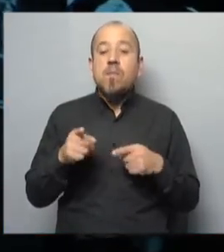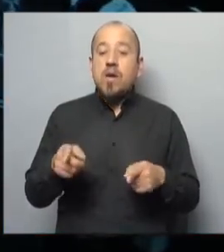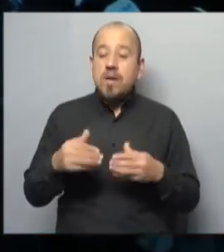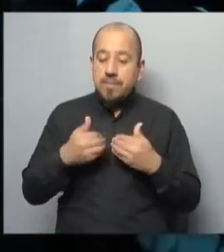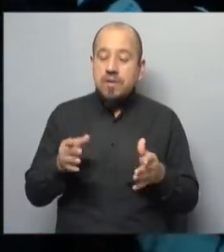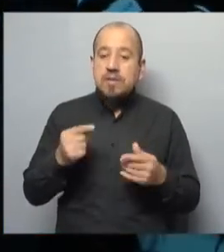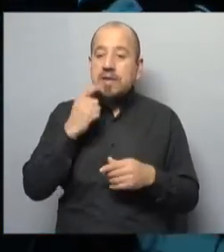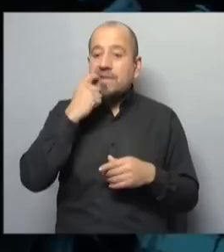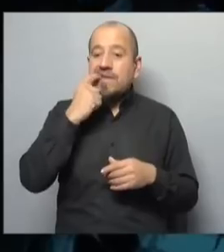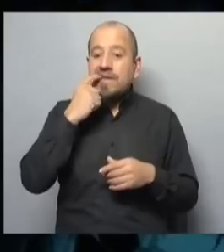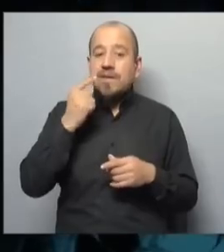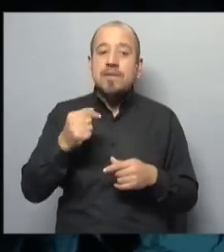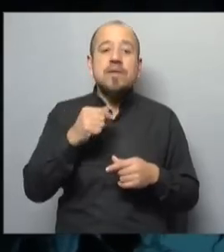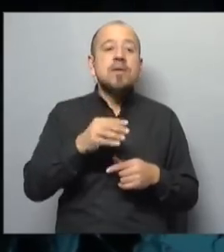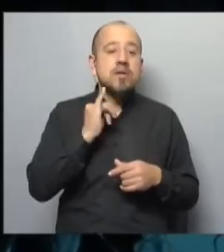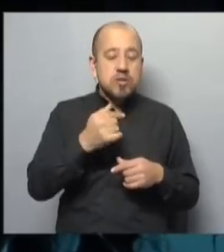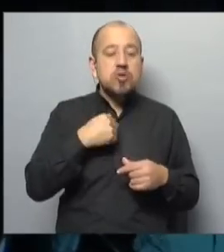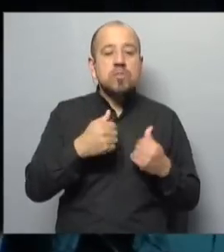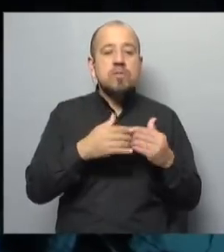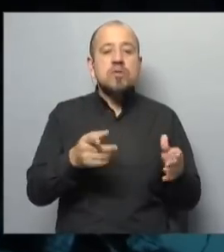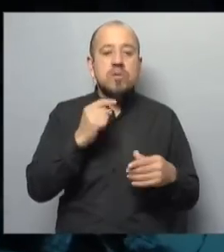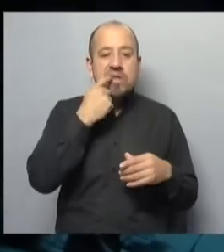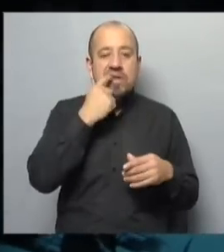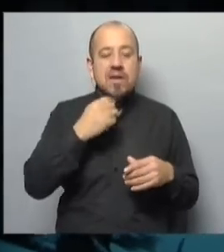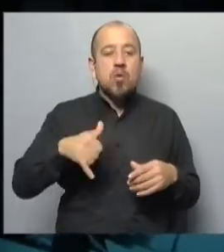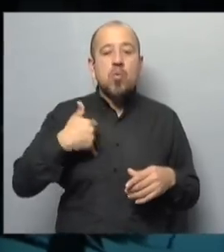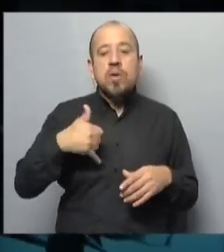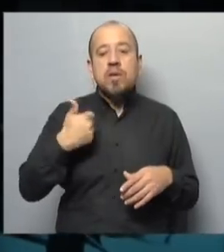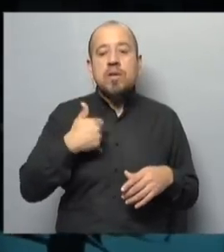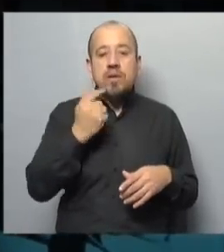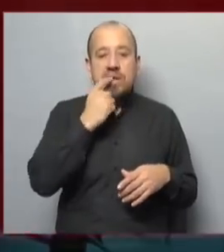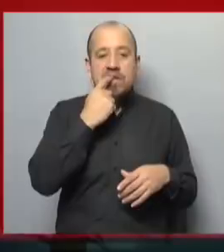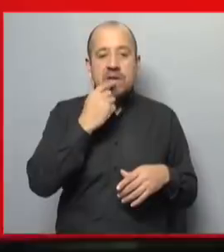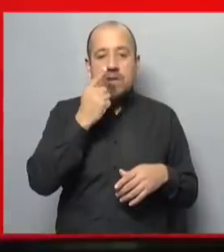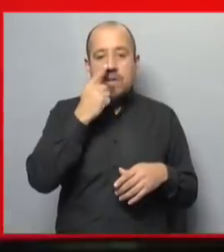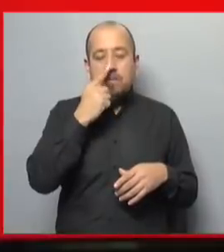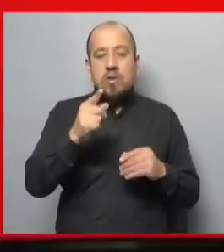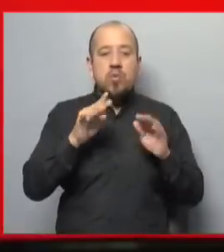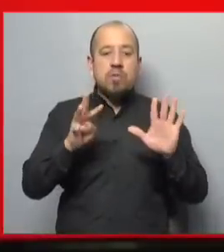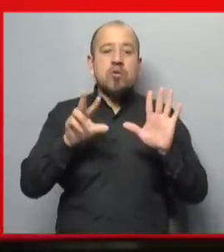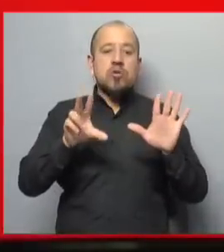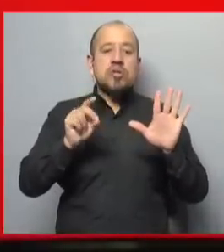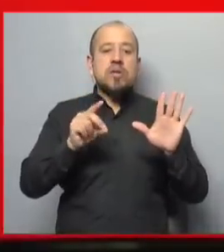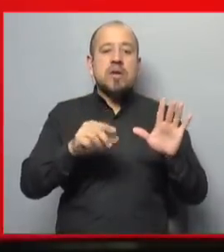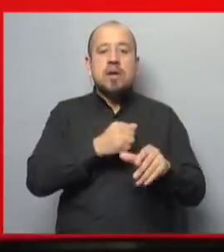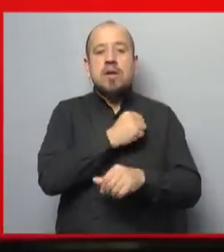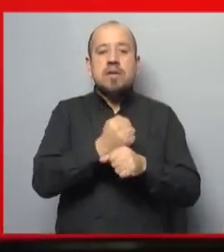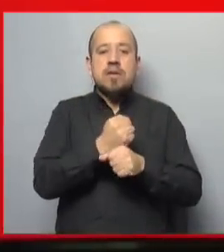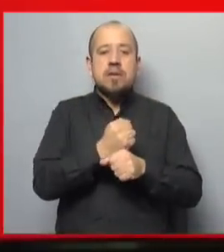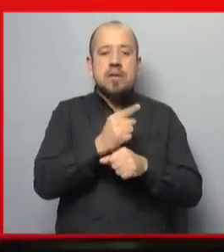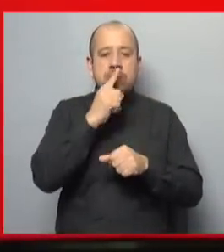empiezan rentistas yo de un artista si yo soy el juvenil el artista debuta rentista el 80 y estuve hasta el